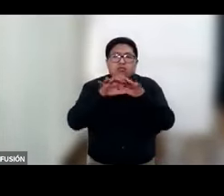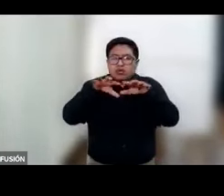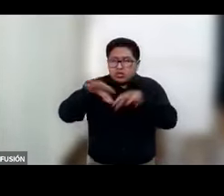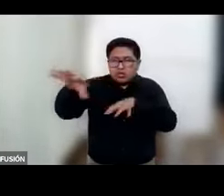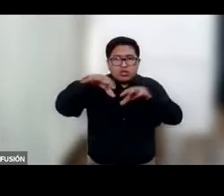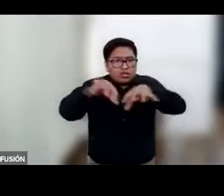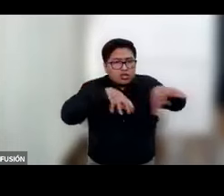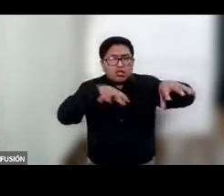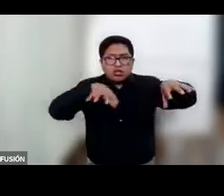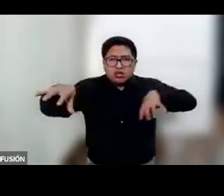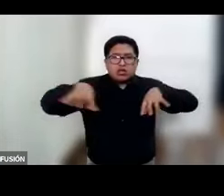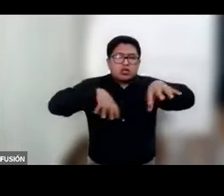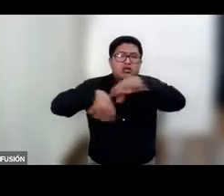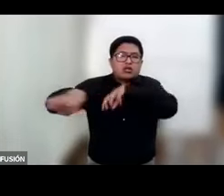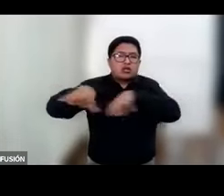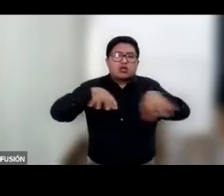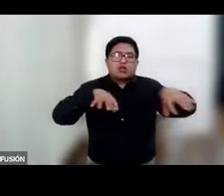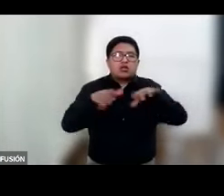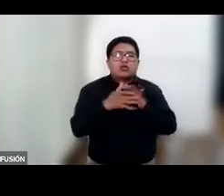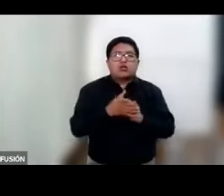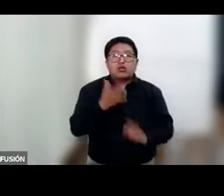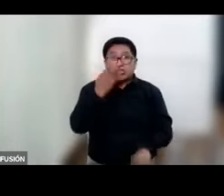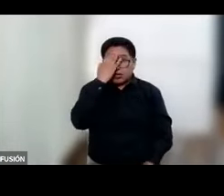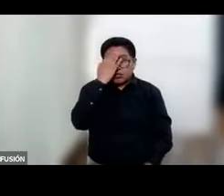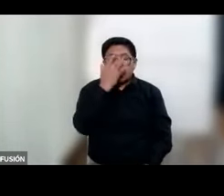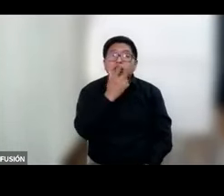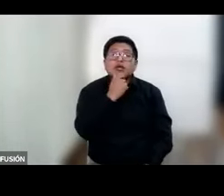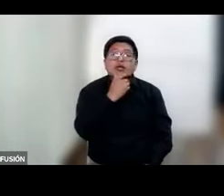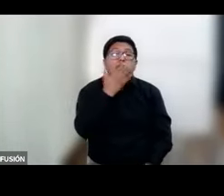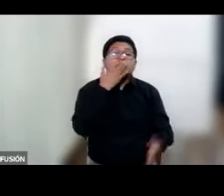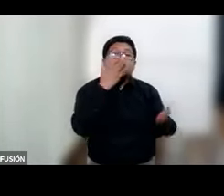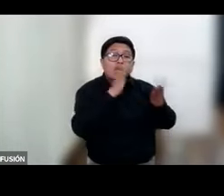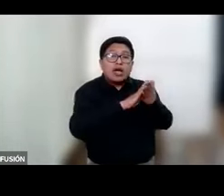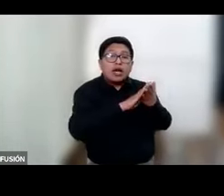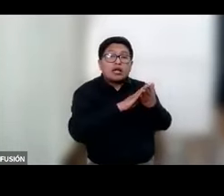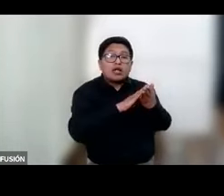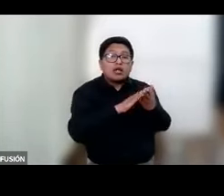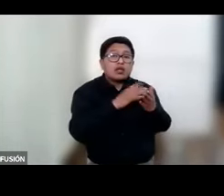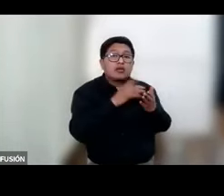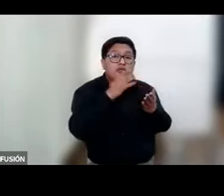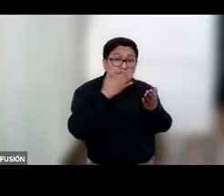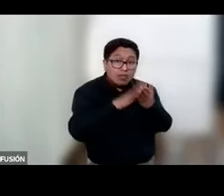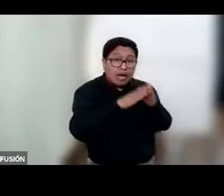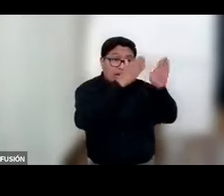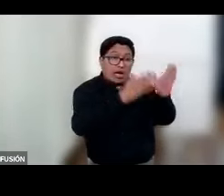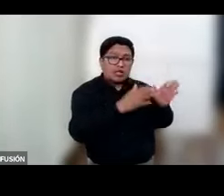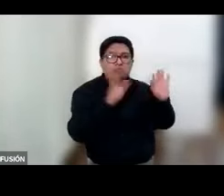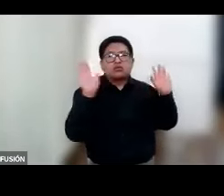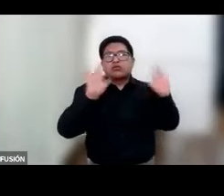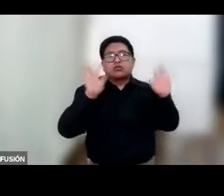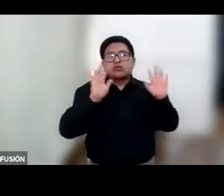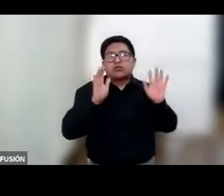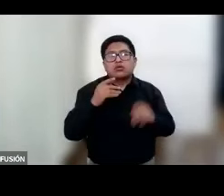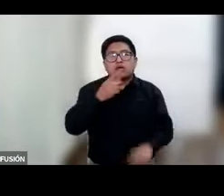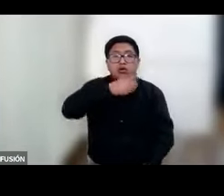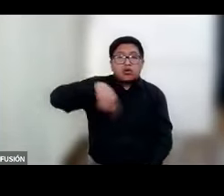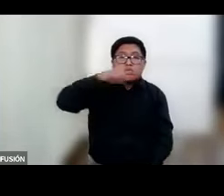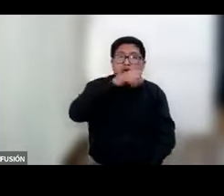nuestros enemigos no existen o son ficticios y aquellas personas